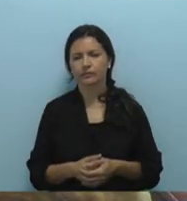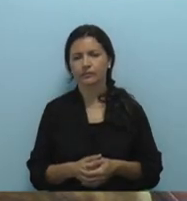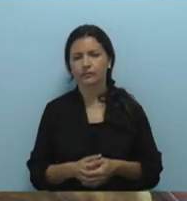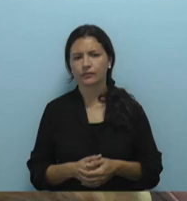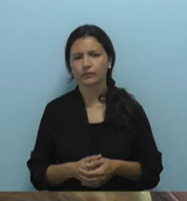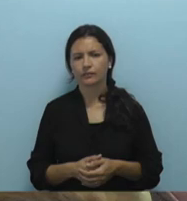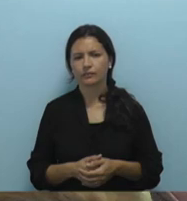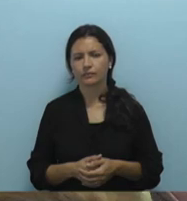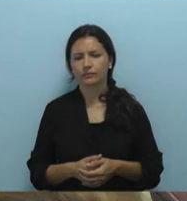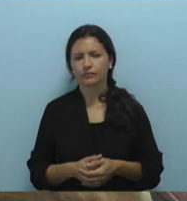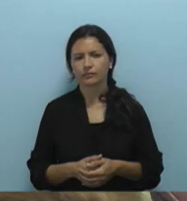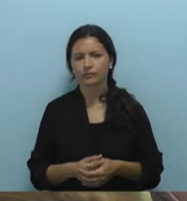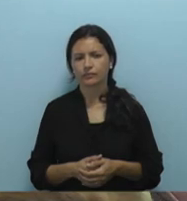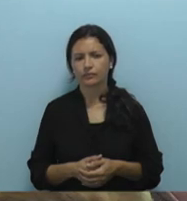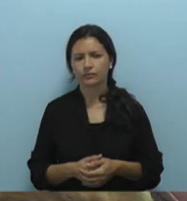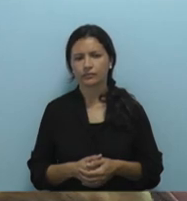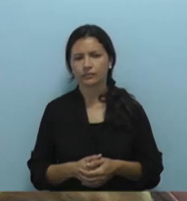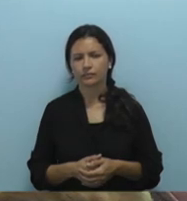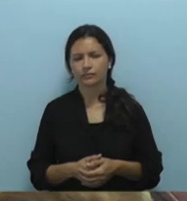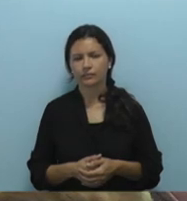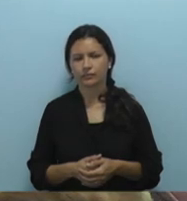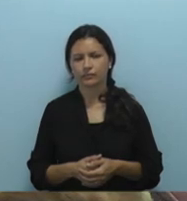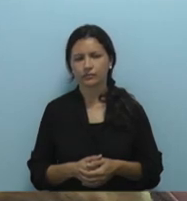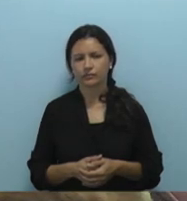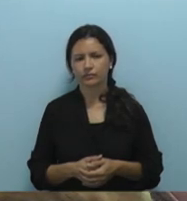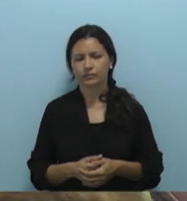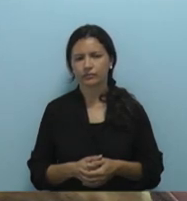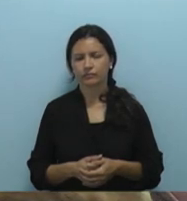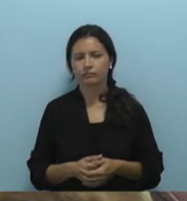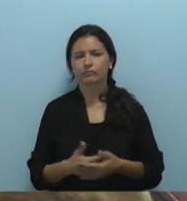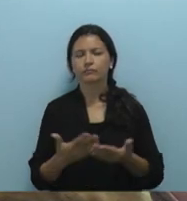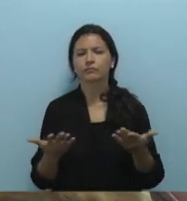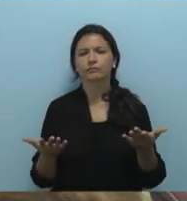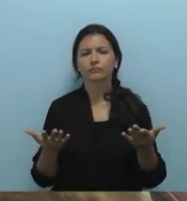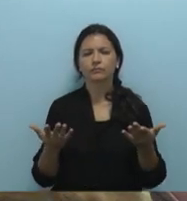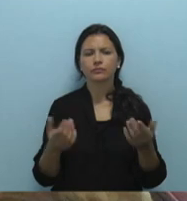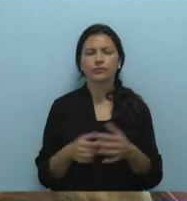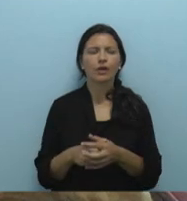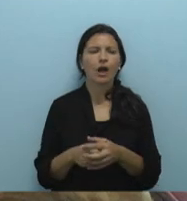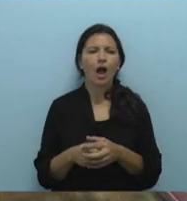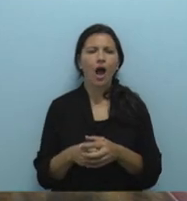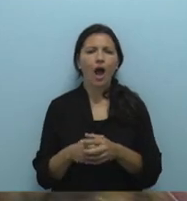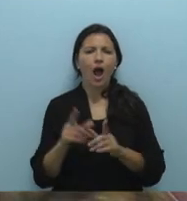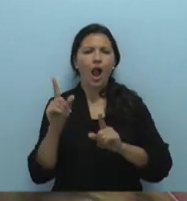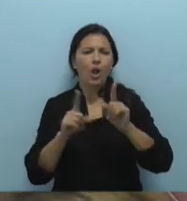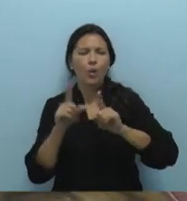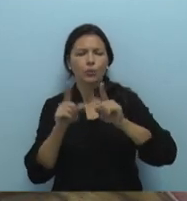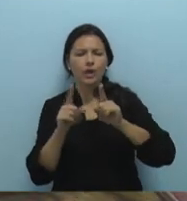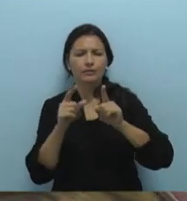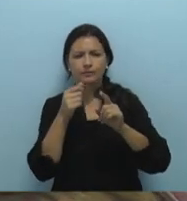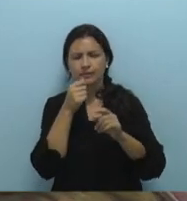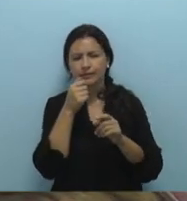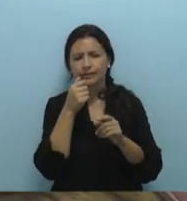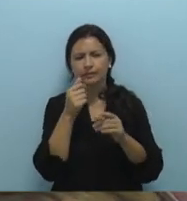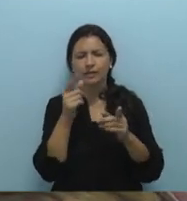Muchas veces en la pública se dicen cuestiones que después en los ámbitos judiciales no se pueden